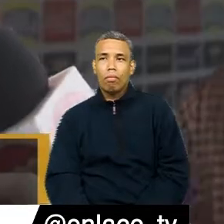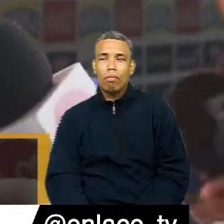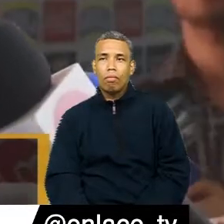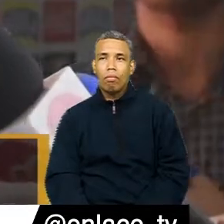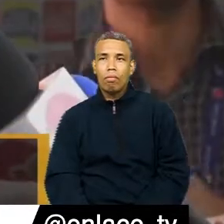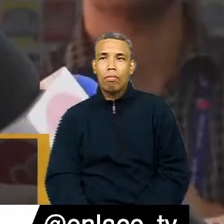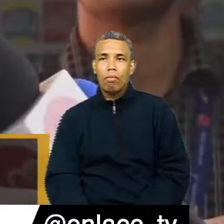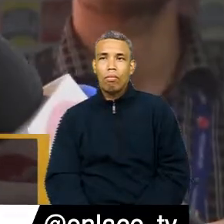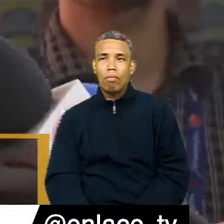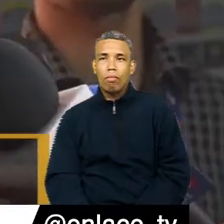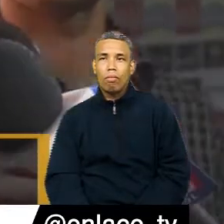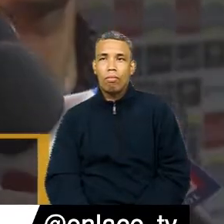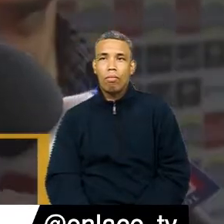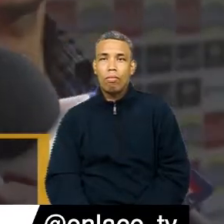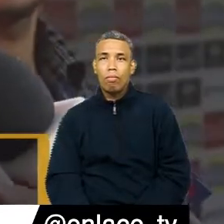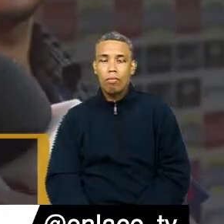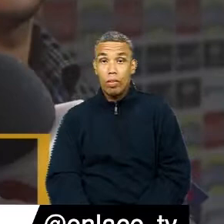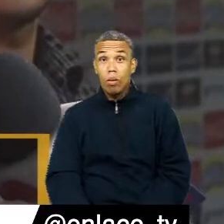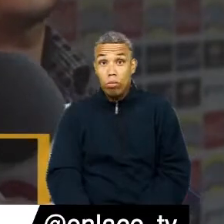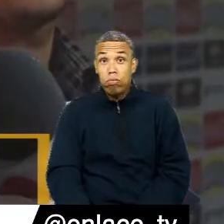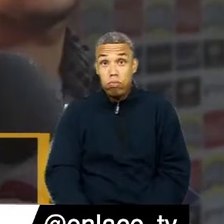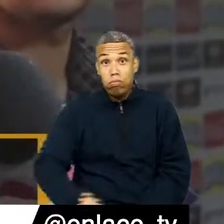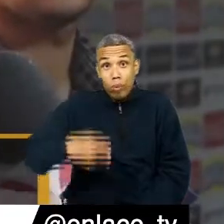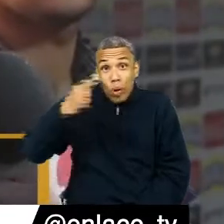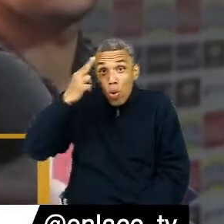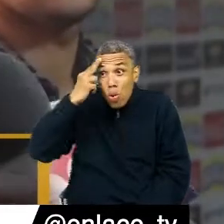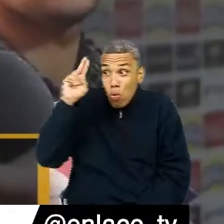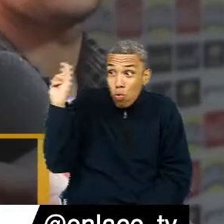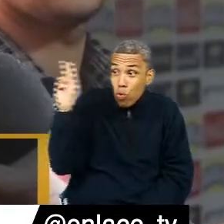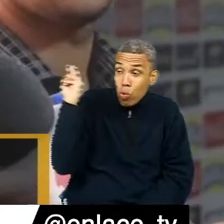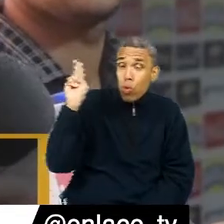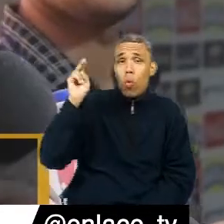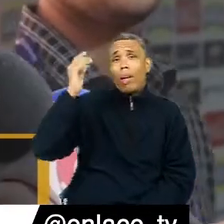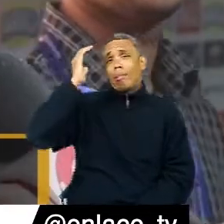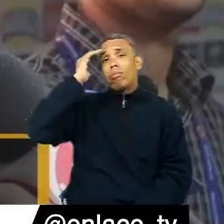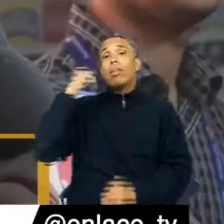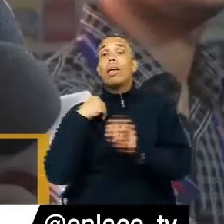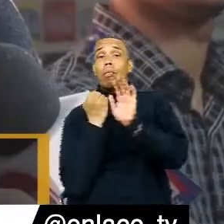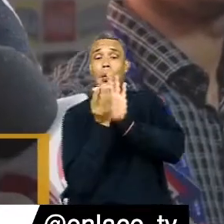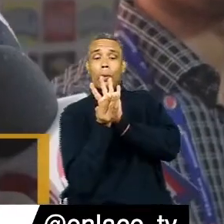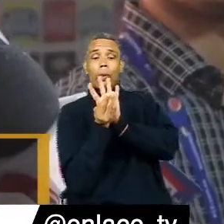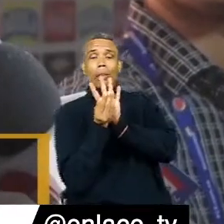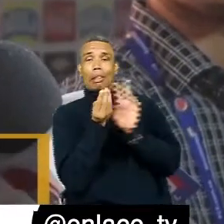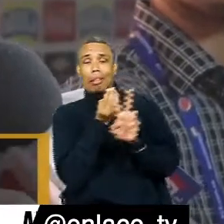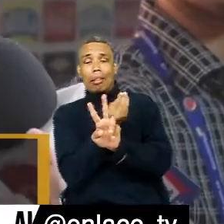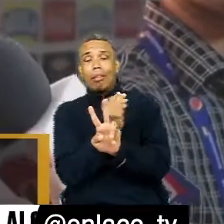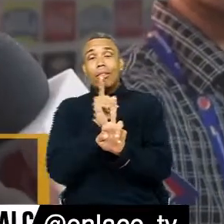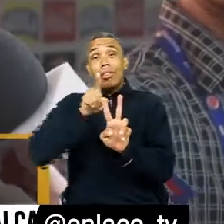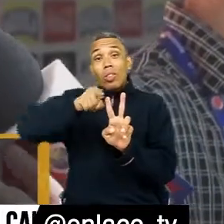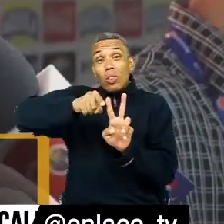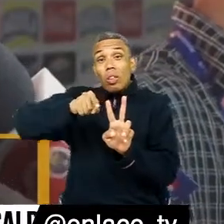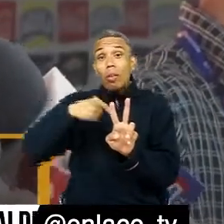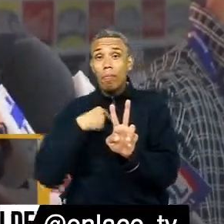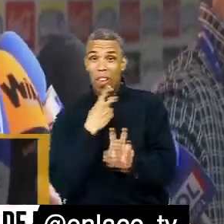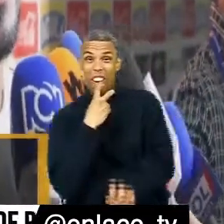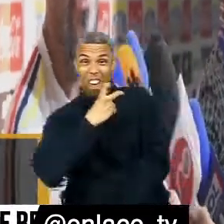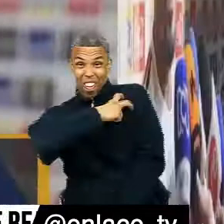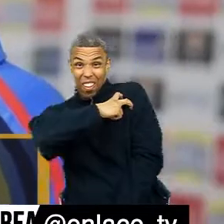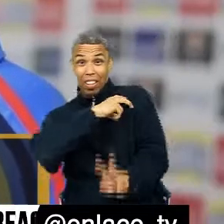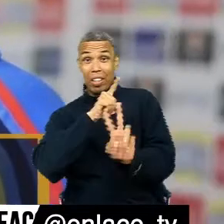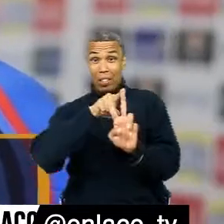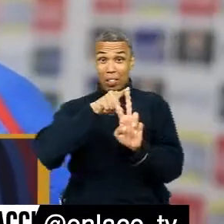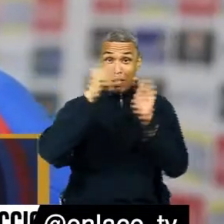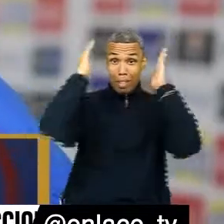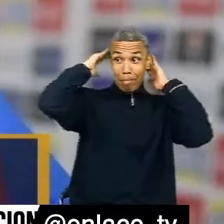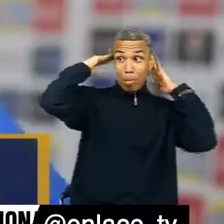Nosotros sabemos la fortaleza de Uruguay, sabemos qué jugadores tienen adelante, son un equipo sólido en todas las líneas.